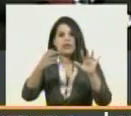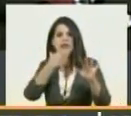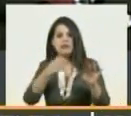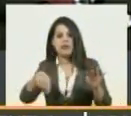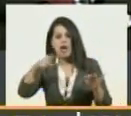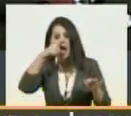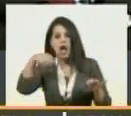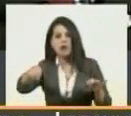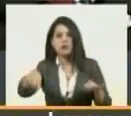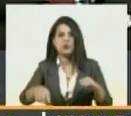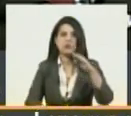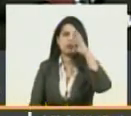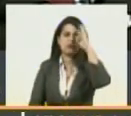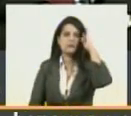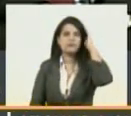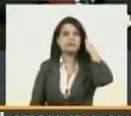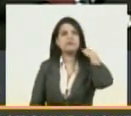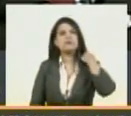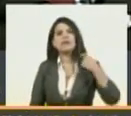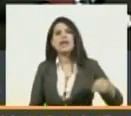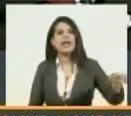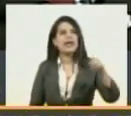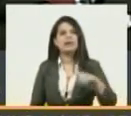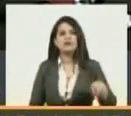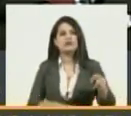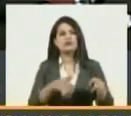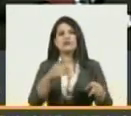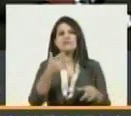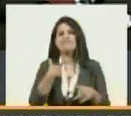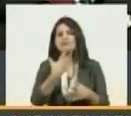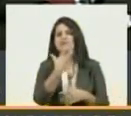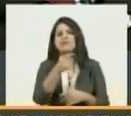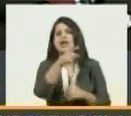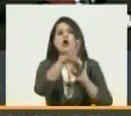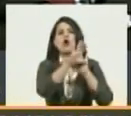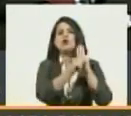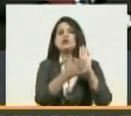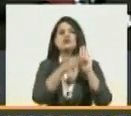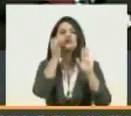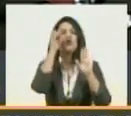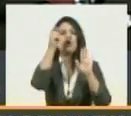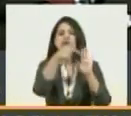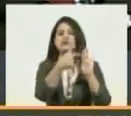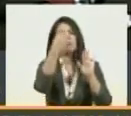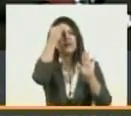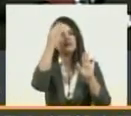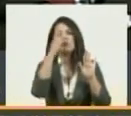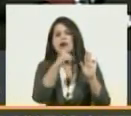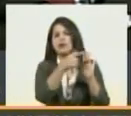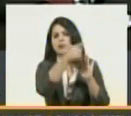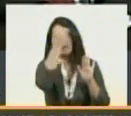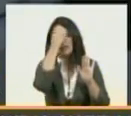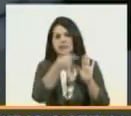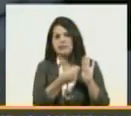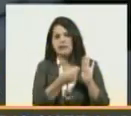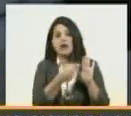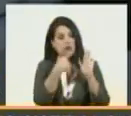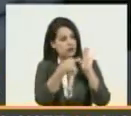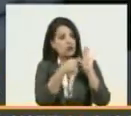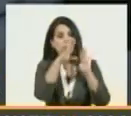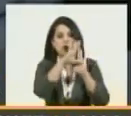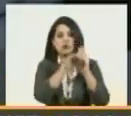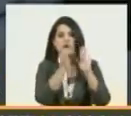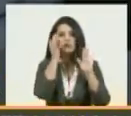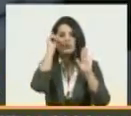este año. Tampoco para ellos existe la Constitución de la República Bolivariana de Venezuela, que es muy clara sobre